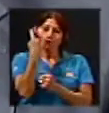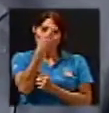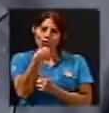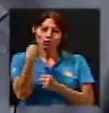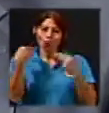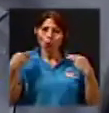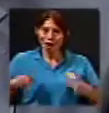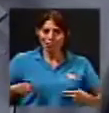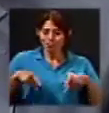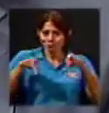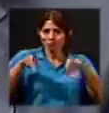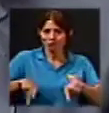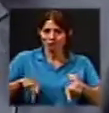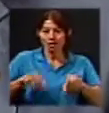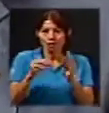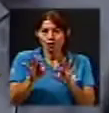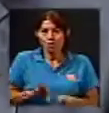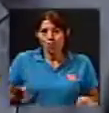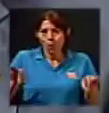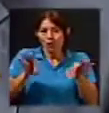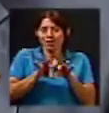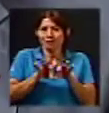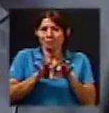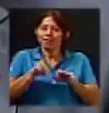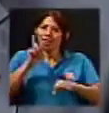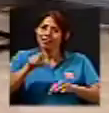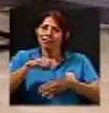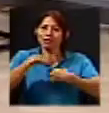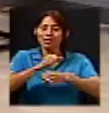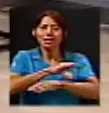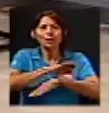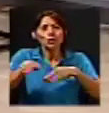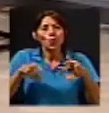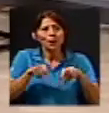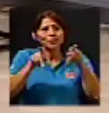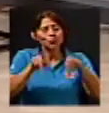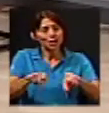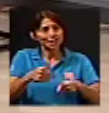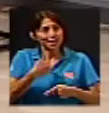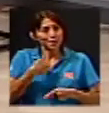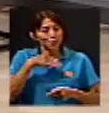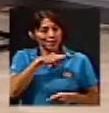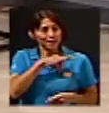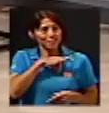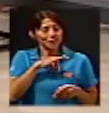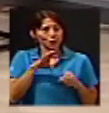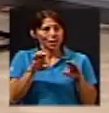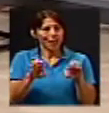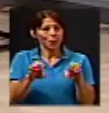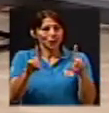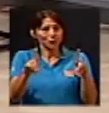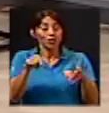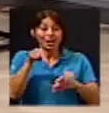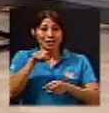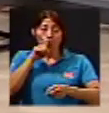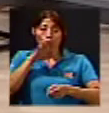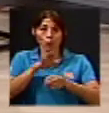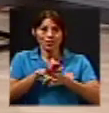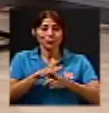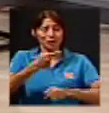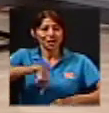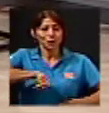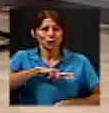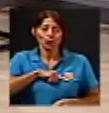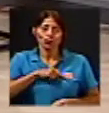lo importante que debemos hacer todos los que hemos recibido el beneficio de la educación. Y ese compromiso es el que tenemos